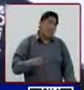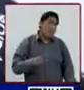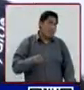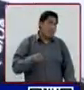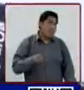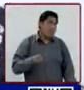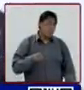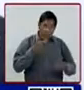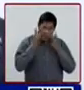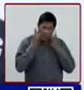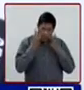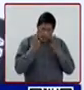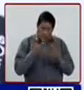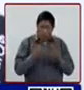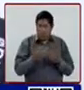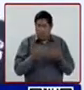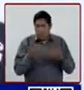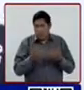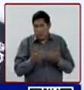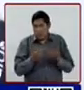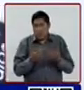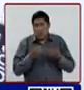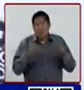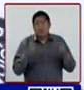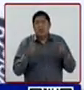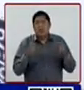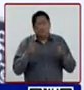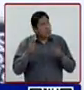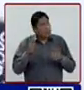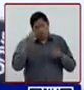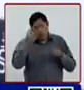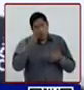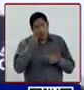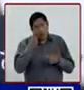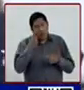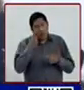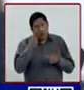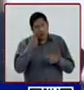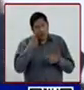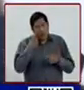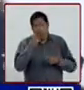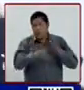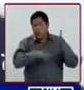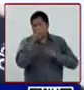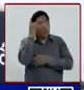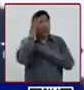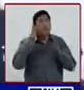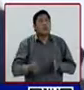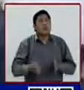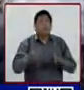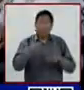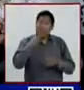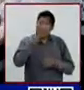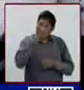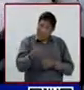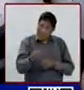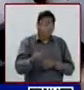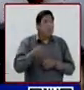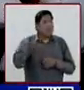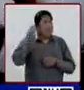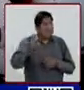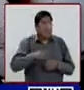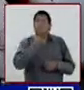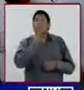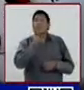Horas, eso se está viendo también de acuerdo al tratamiento, pero eso ya se va a dar a conocer también al nuevo pueblo boliviano. Lo que queremos decirle es que hay que